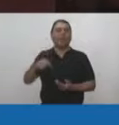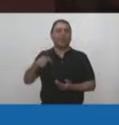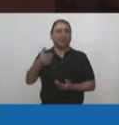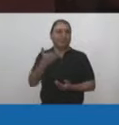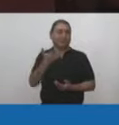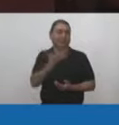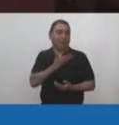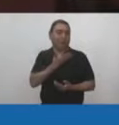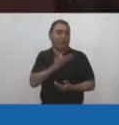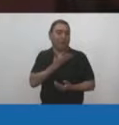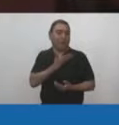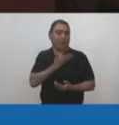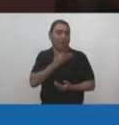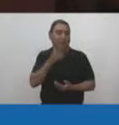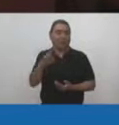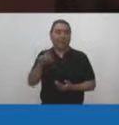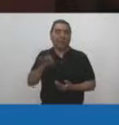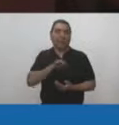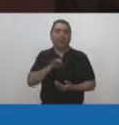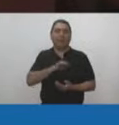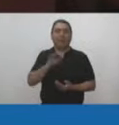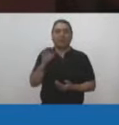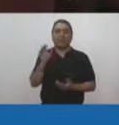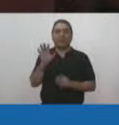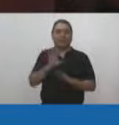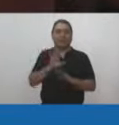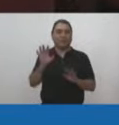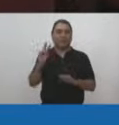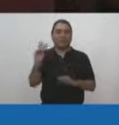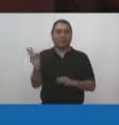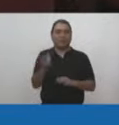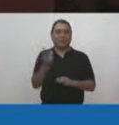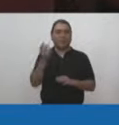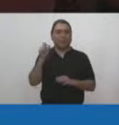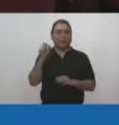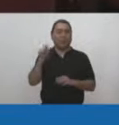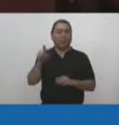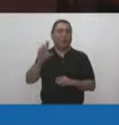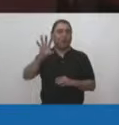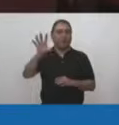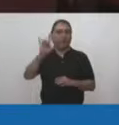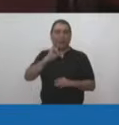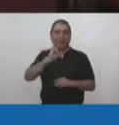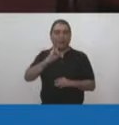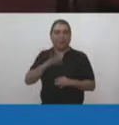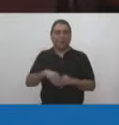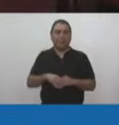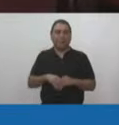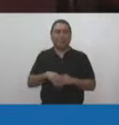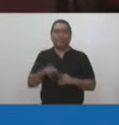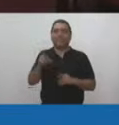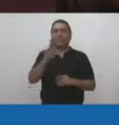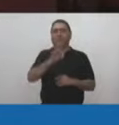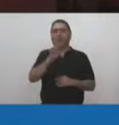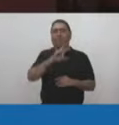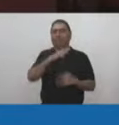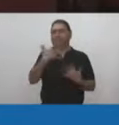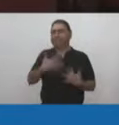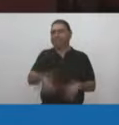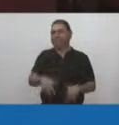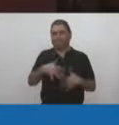gran consideración y un gran respeto por los choferes, porque realmente nos atienden muy bien. Bueno, en realidad, no